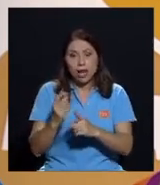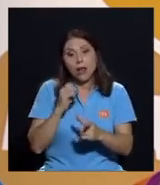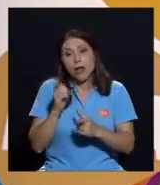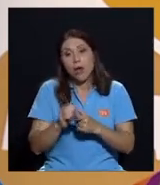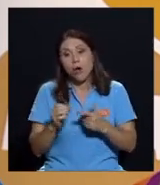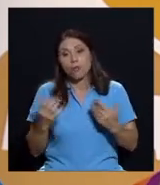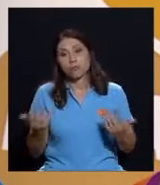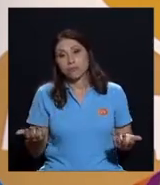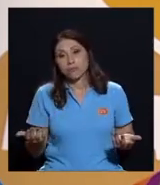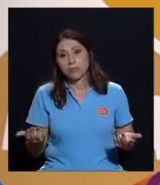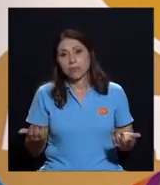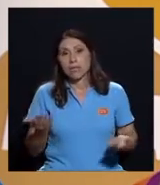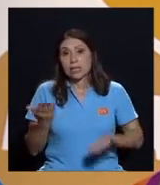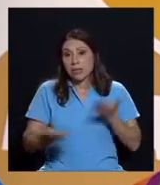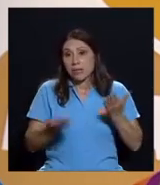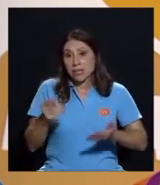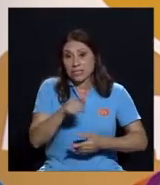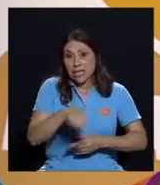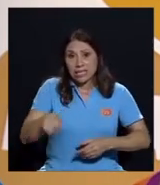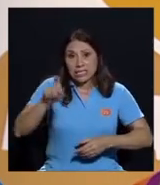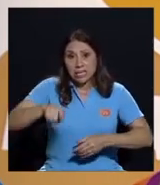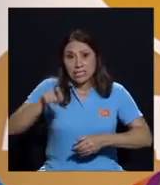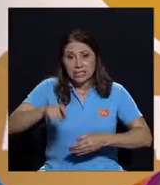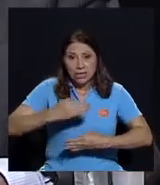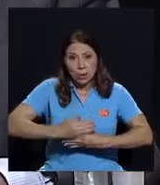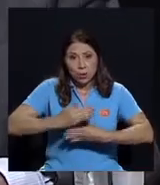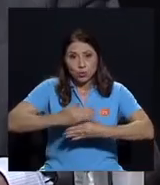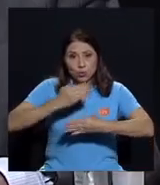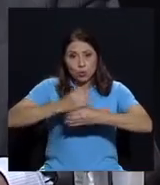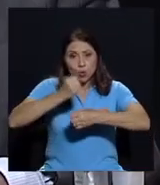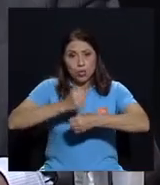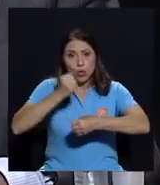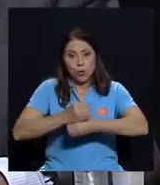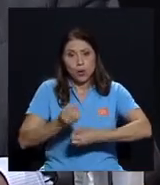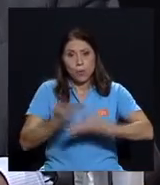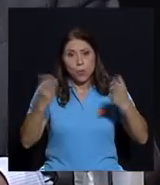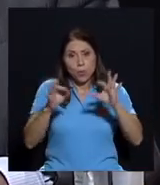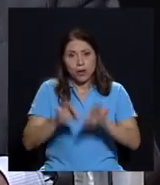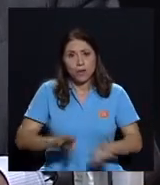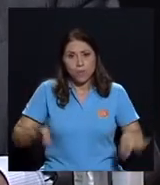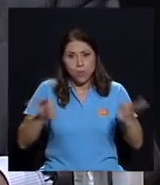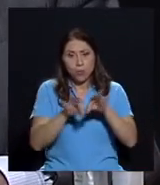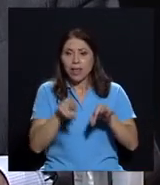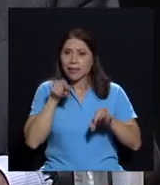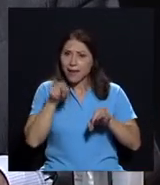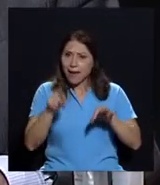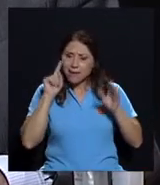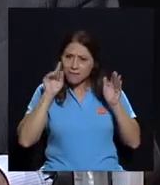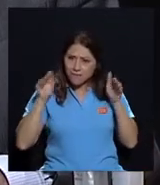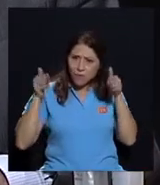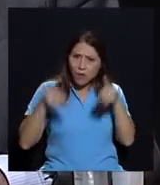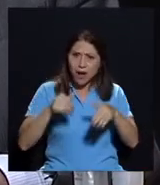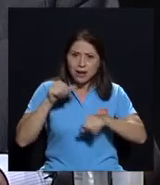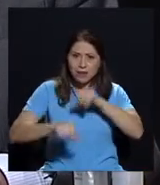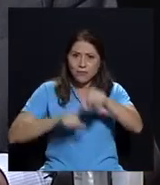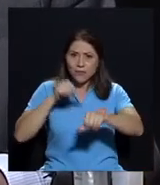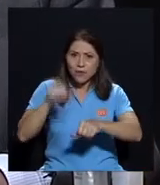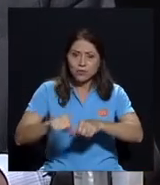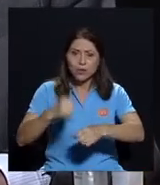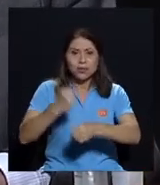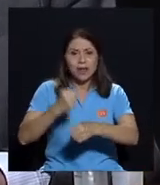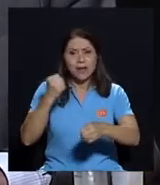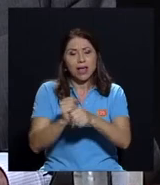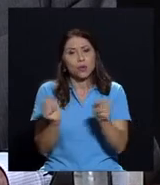partes de que van a requerir construcción de obra pública importante enfocar ahí el esfuerzo de eso trabajando desde el